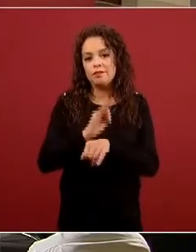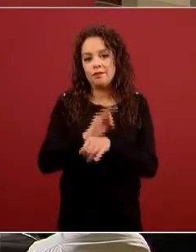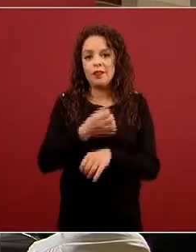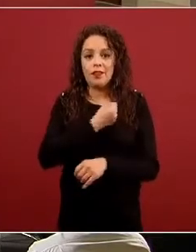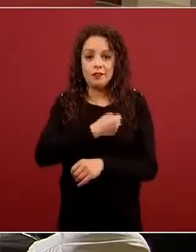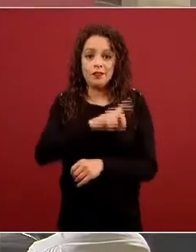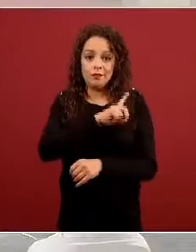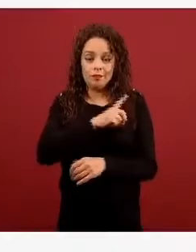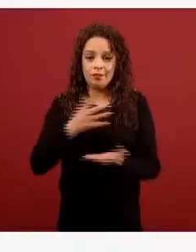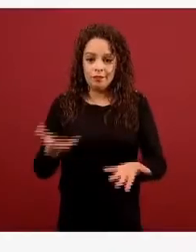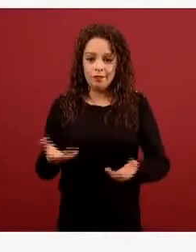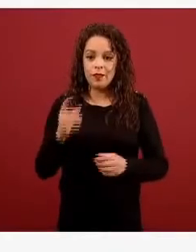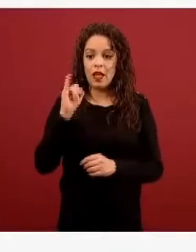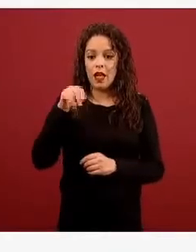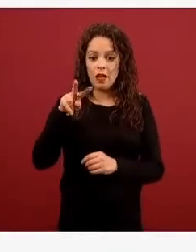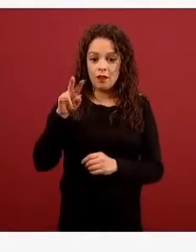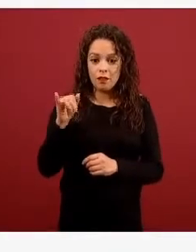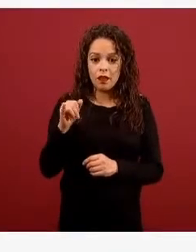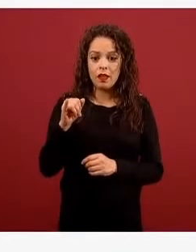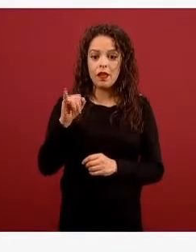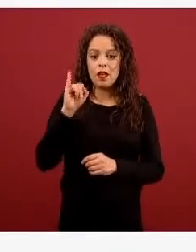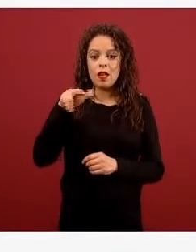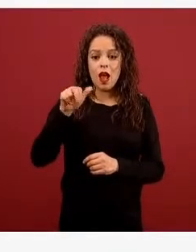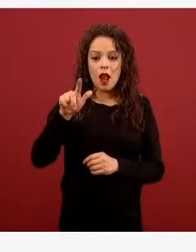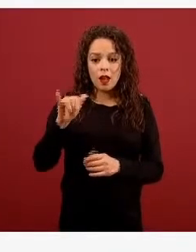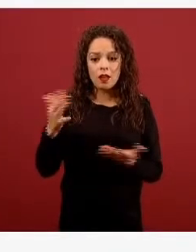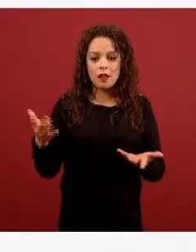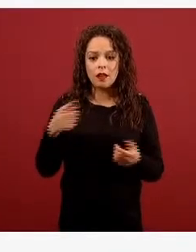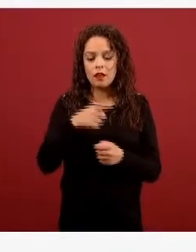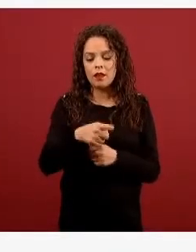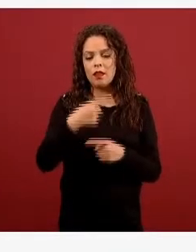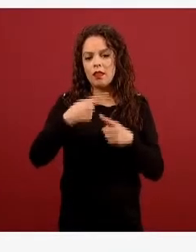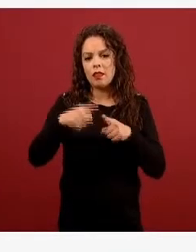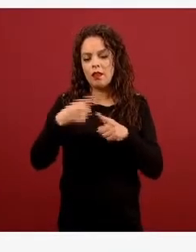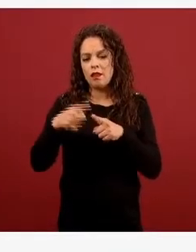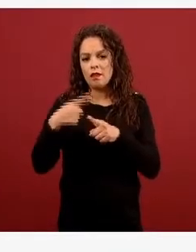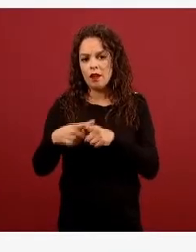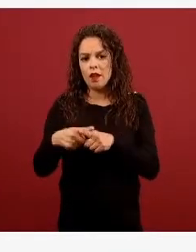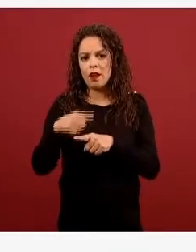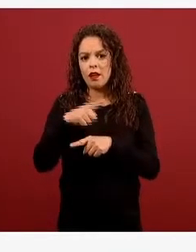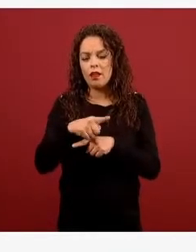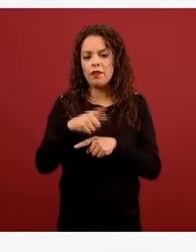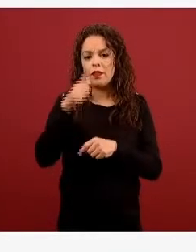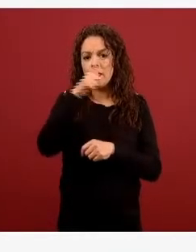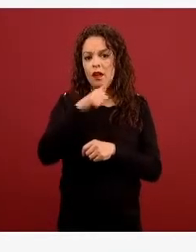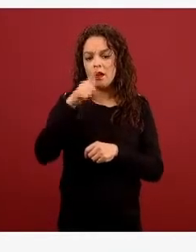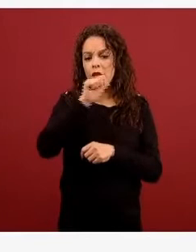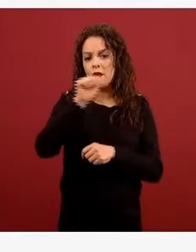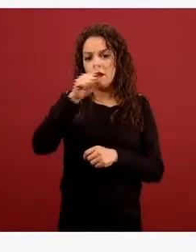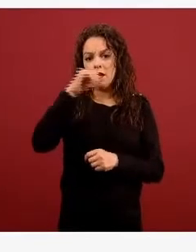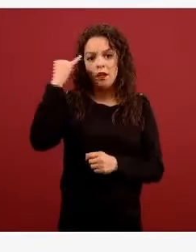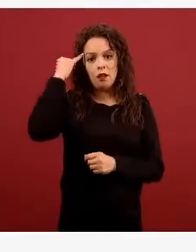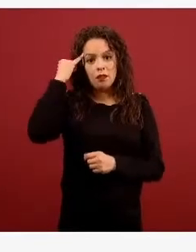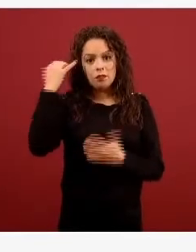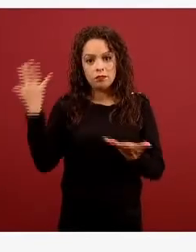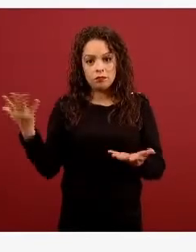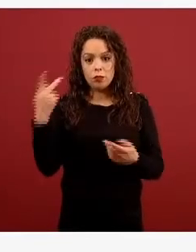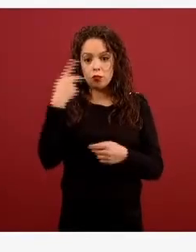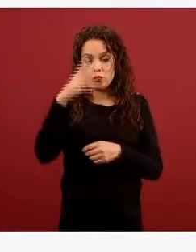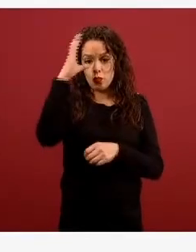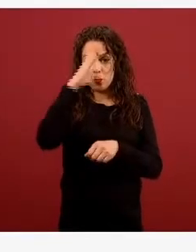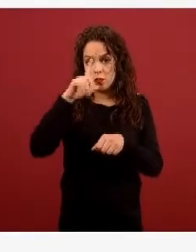INALI y el INPI, hemos traducido a diferentes lenguas indígenas material que con pertinencia cultural